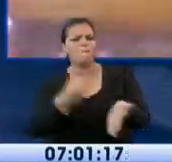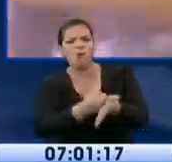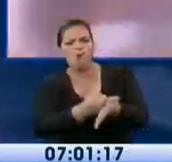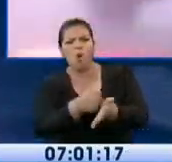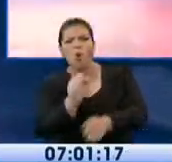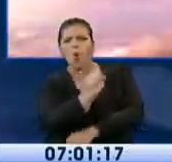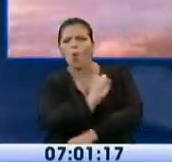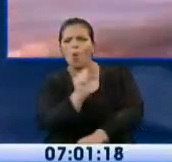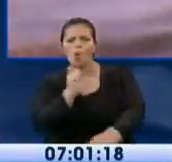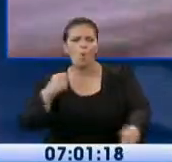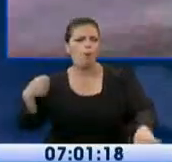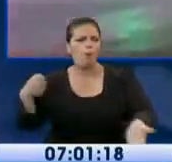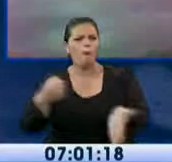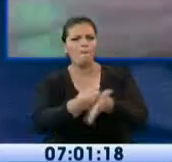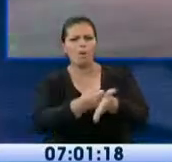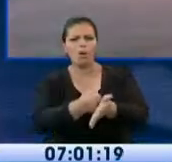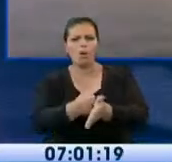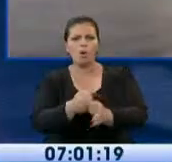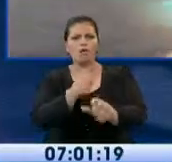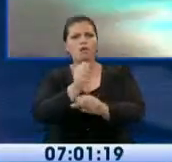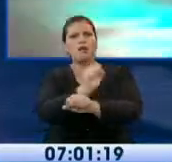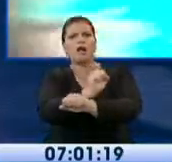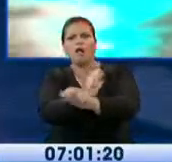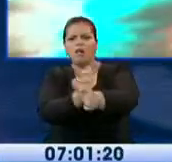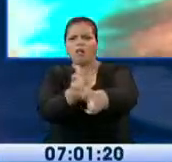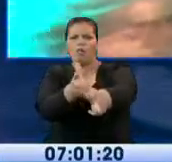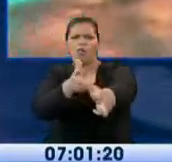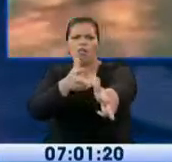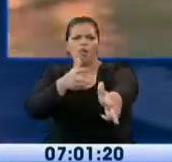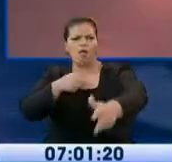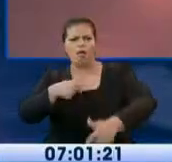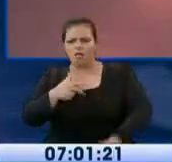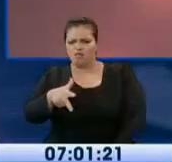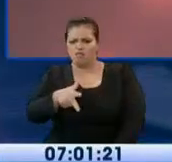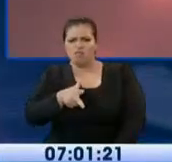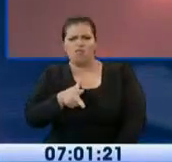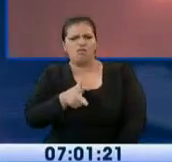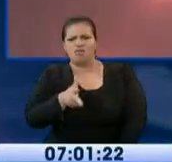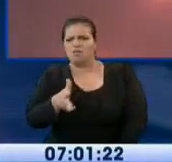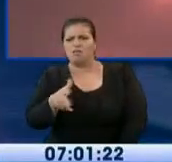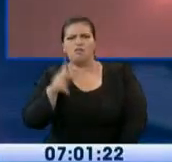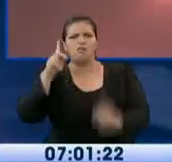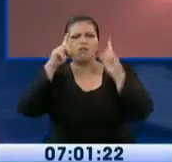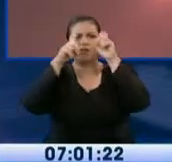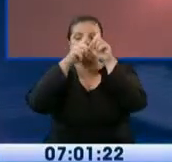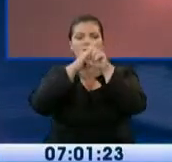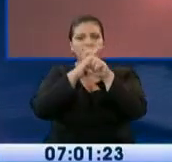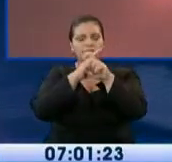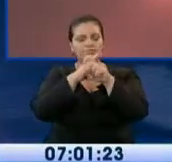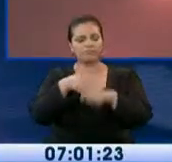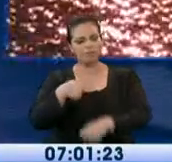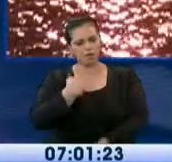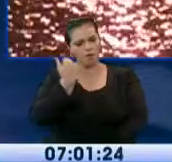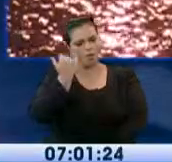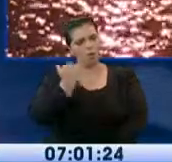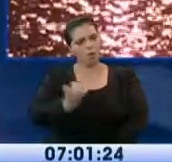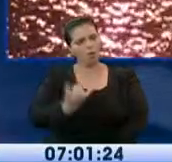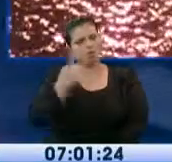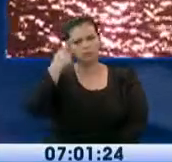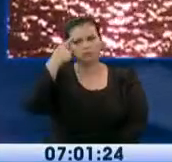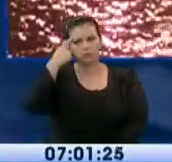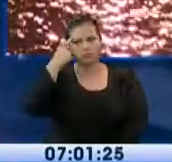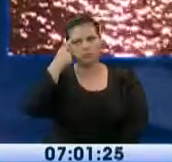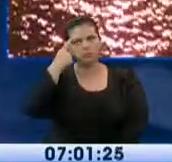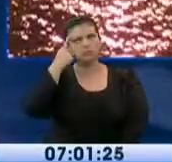hoy puse en práctica el plan B. Es decir, mucho más tiempo de antelación de salir de la casa por si acaso se